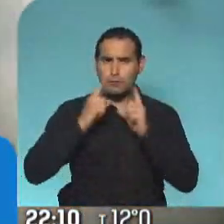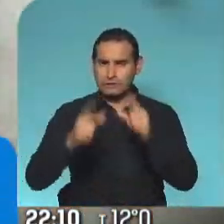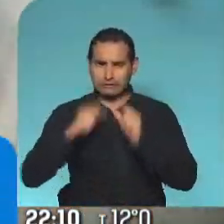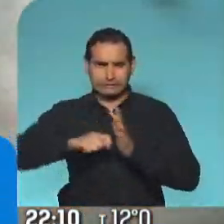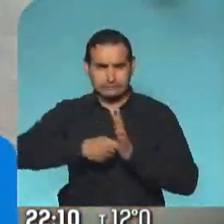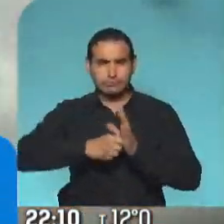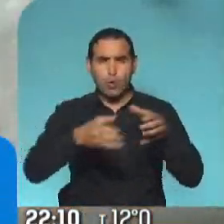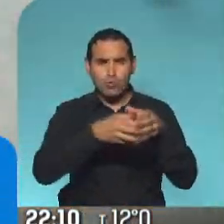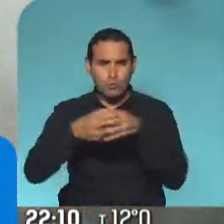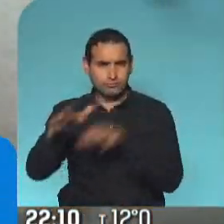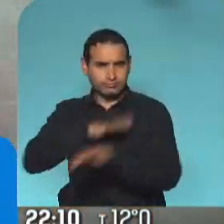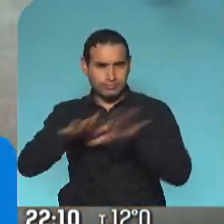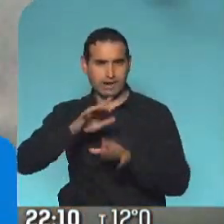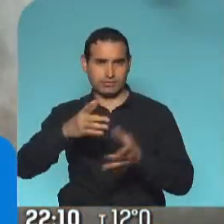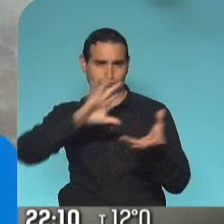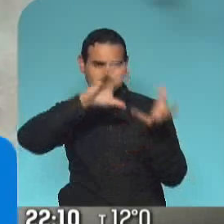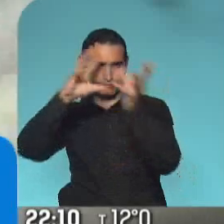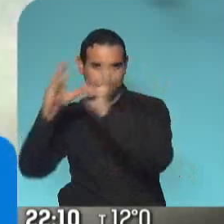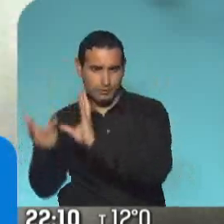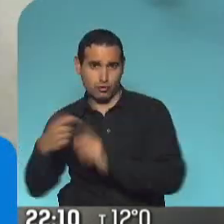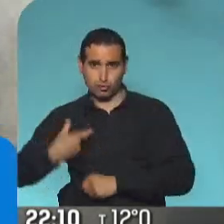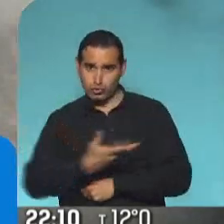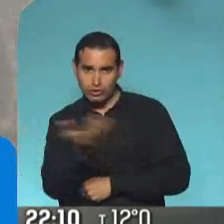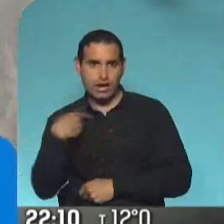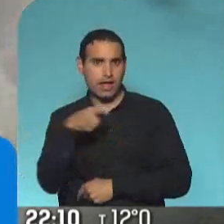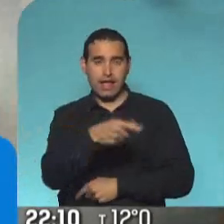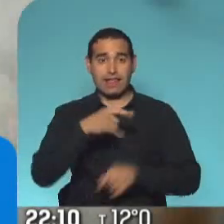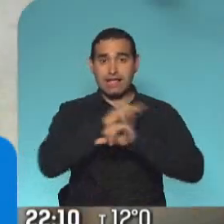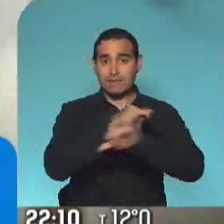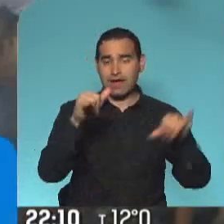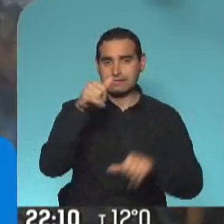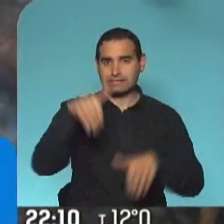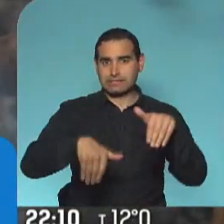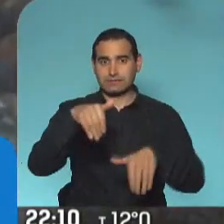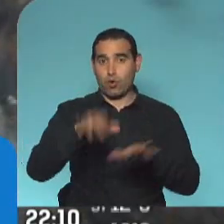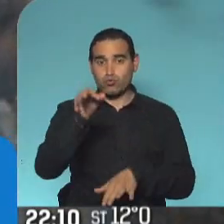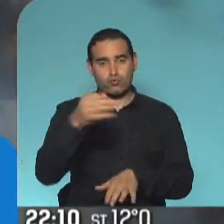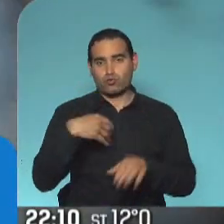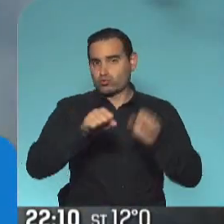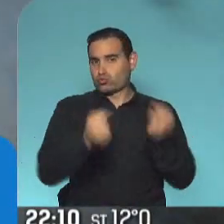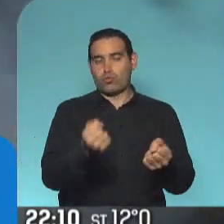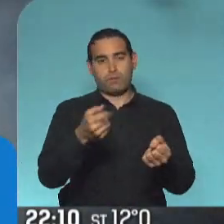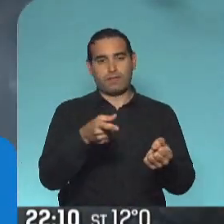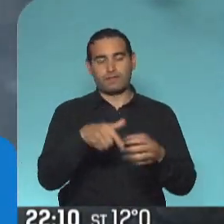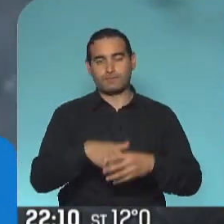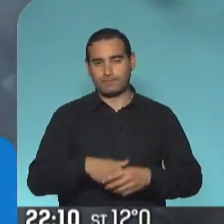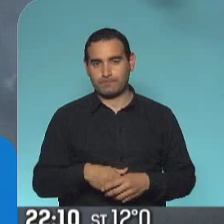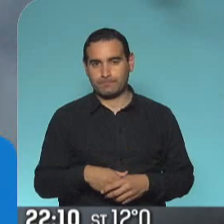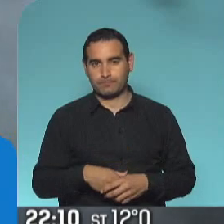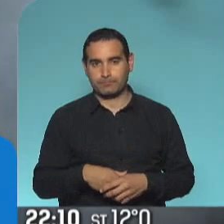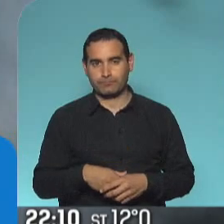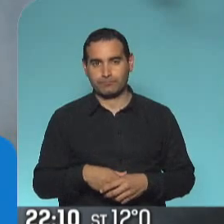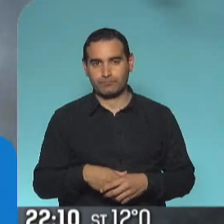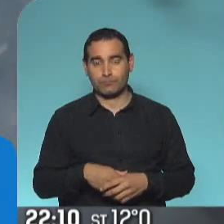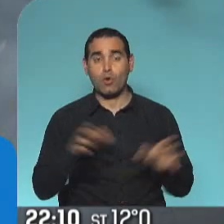protestas de organizaciones sociales y ambientalistas, suspendió la campaña rumbo a las elecciones de octubre, creando un gabinete de crisis.